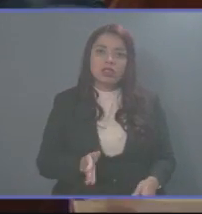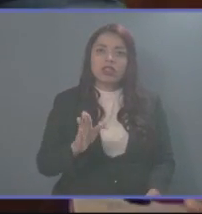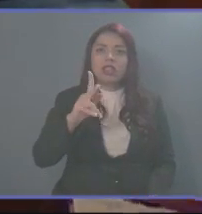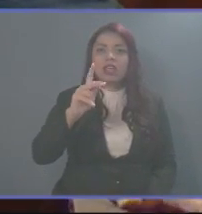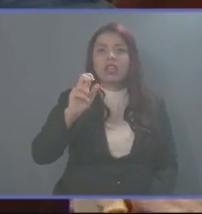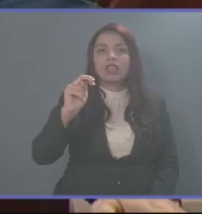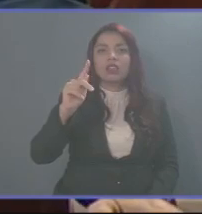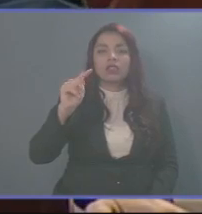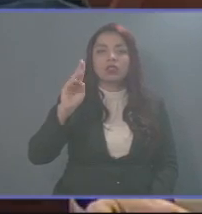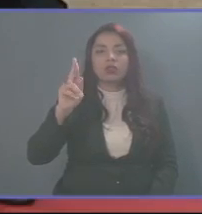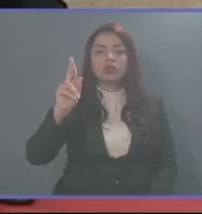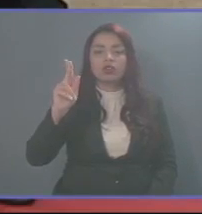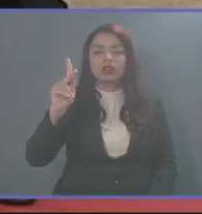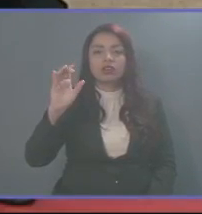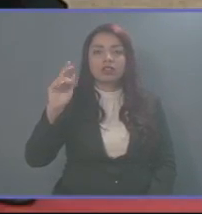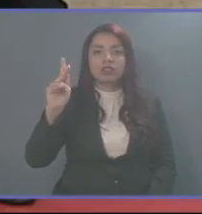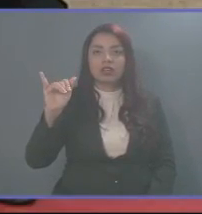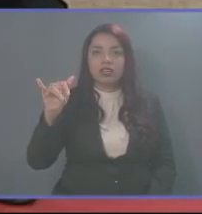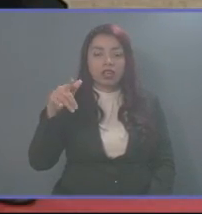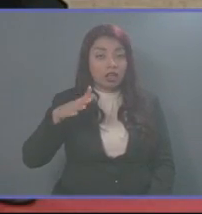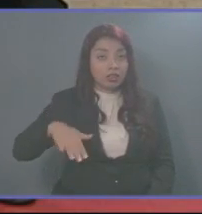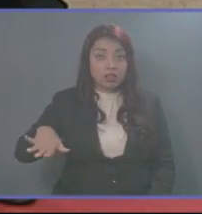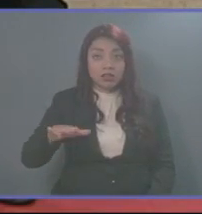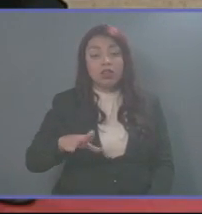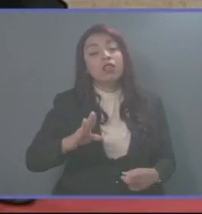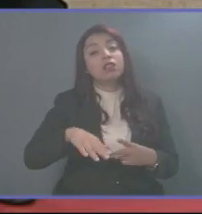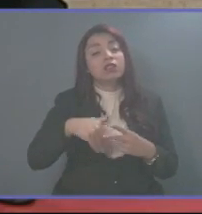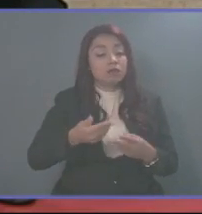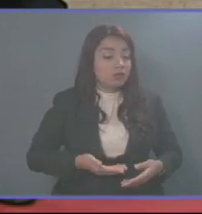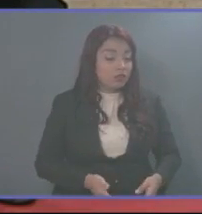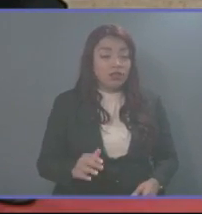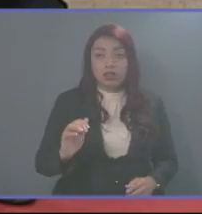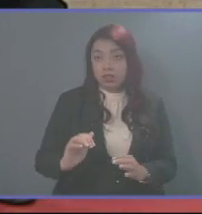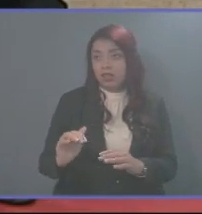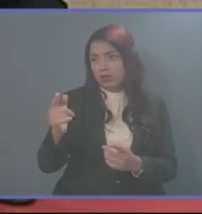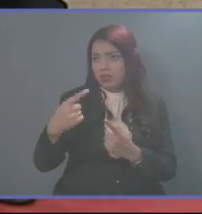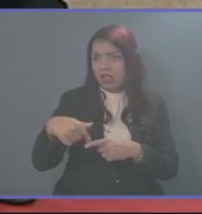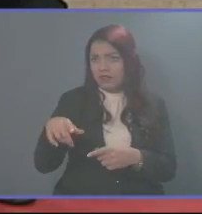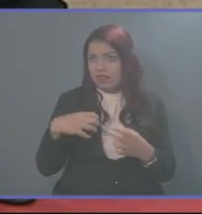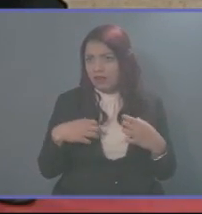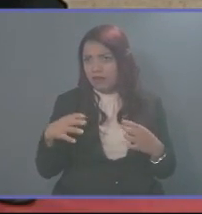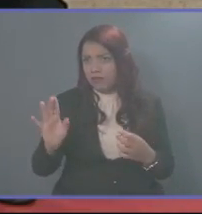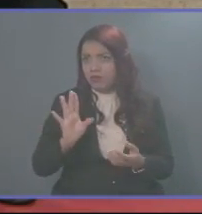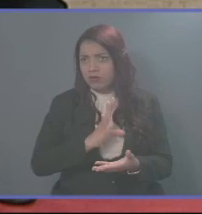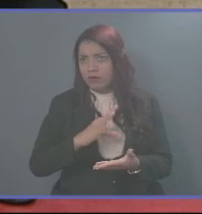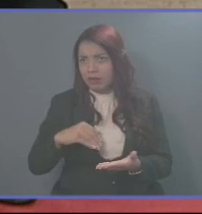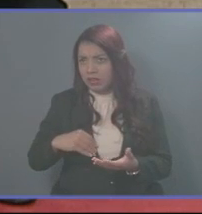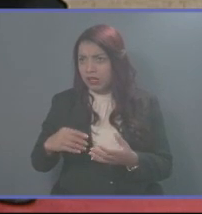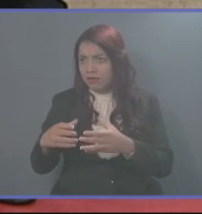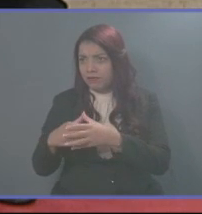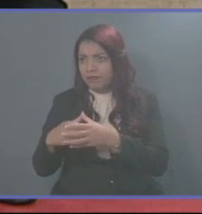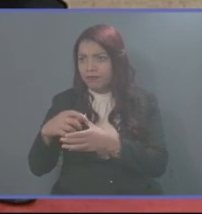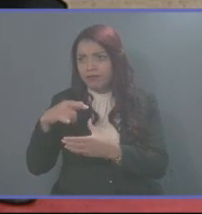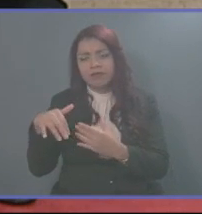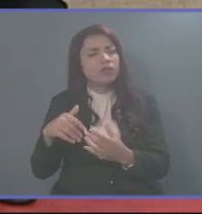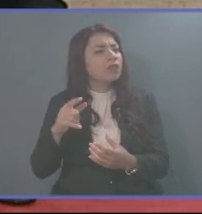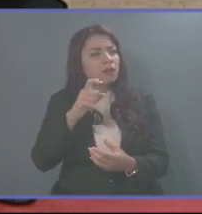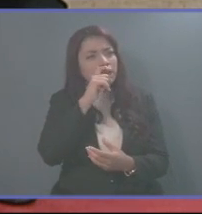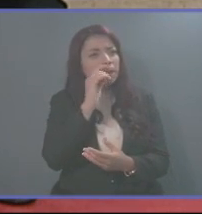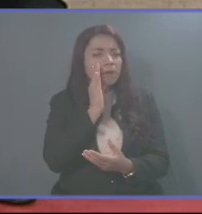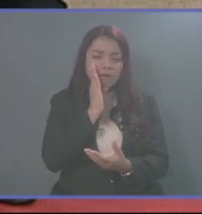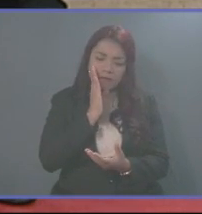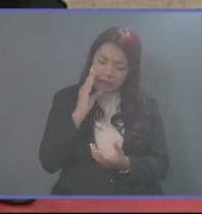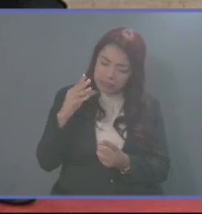Indianápolis, lugar donde aparentemente reside actualmente con su familia. Sus padres supieron darle una